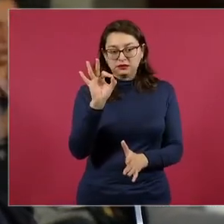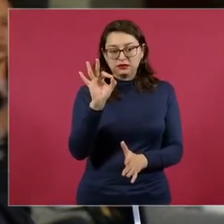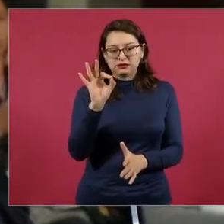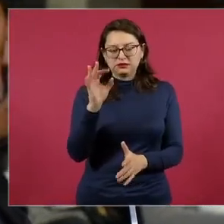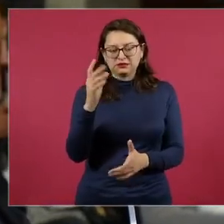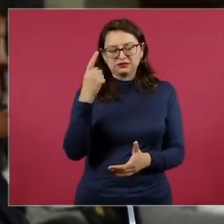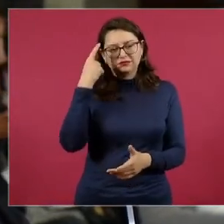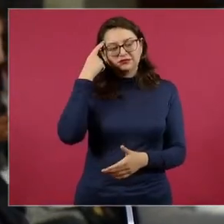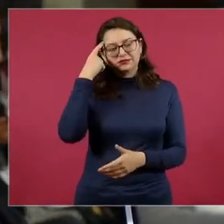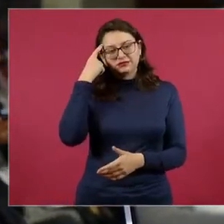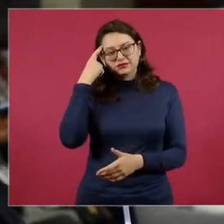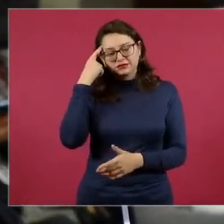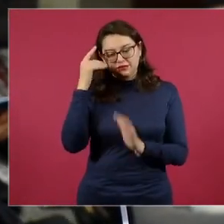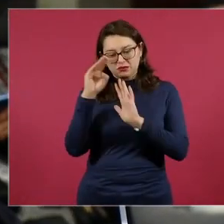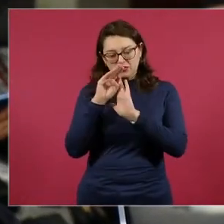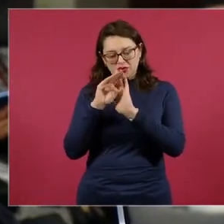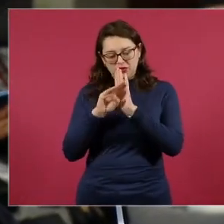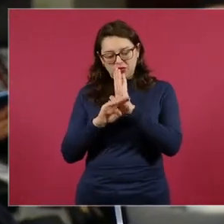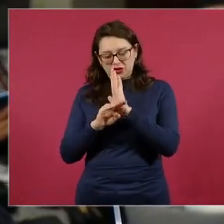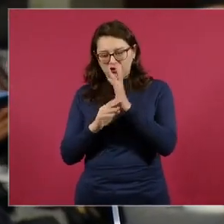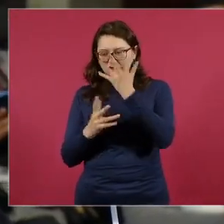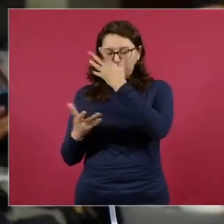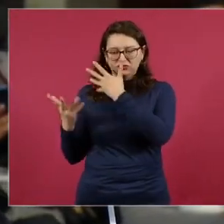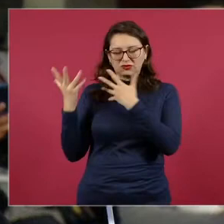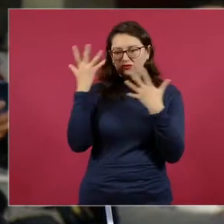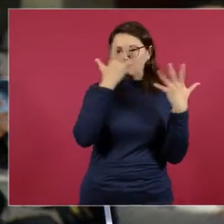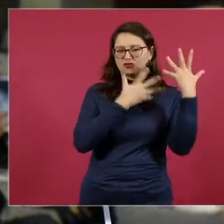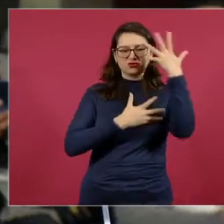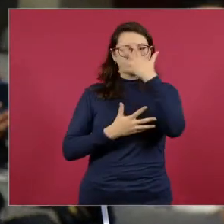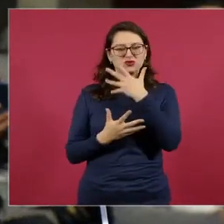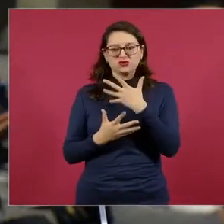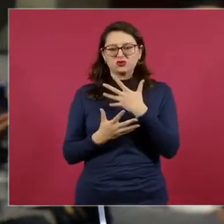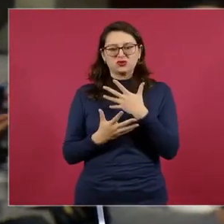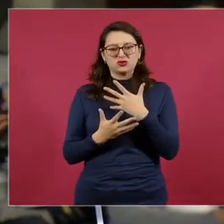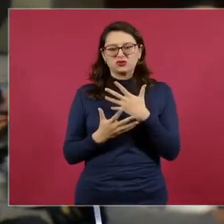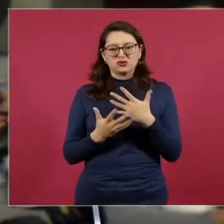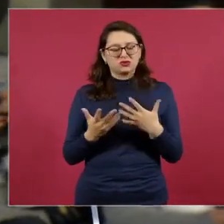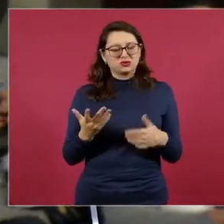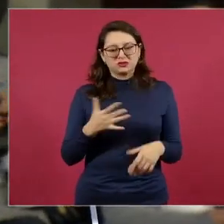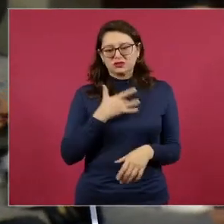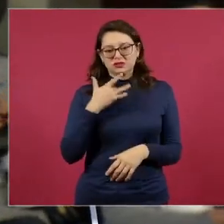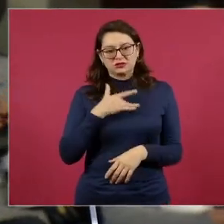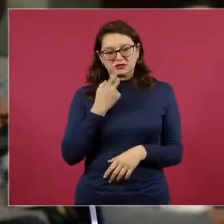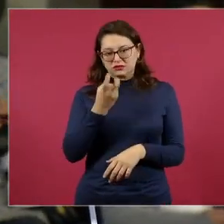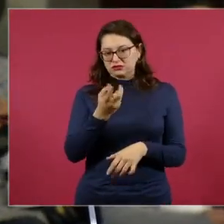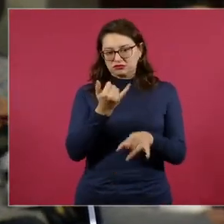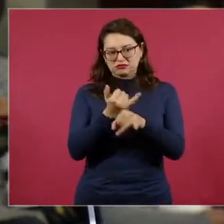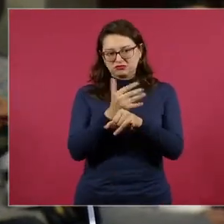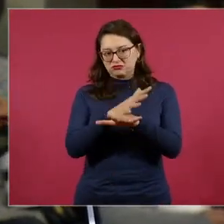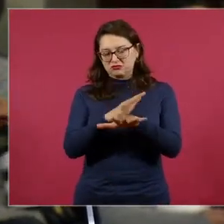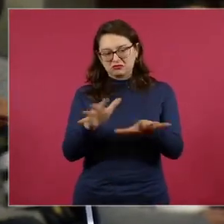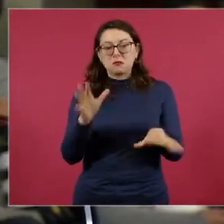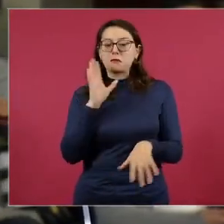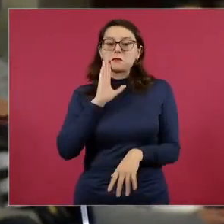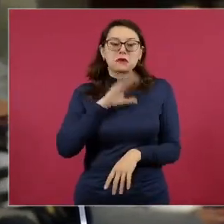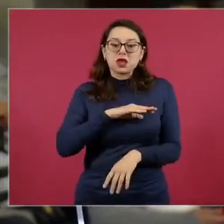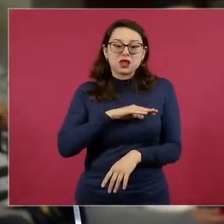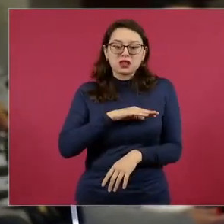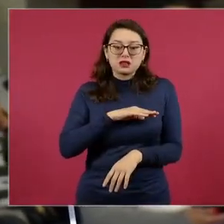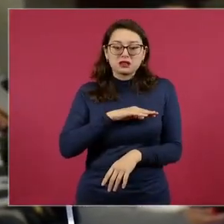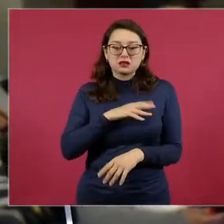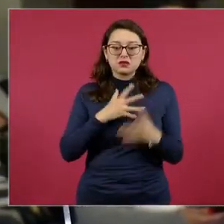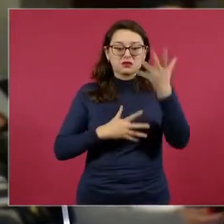Por eso pensamos que ha generado mucha confusión estos datos que ustedes están presentando,